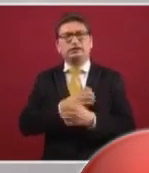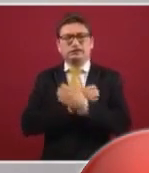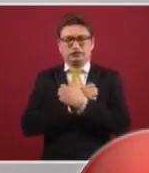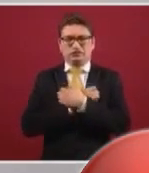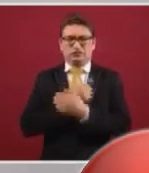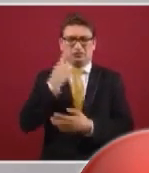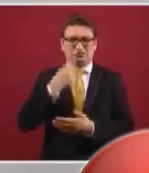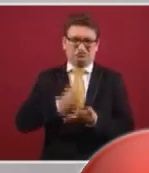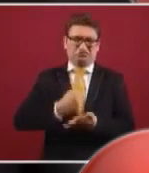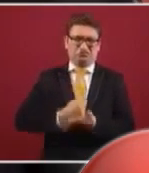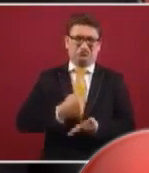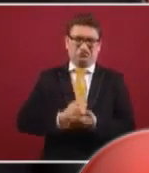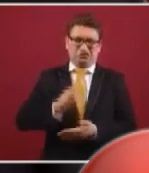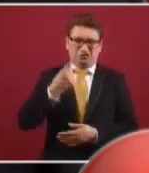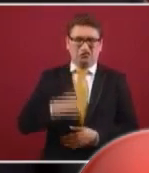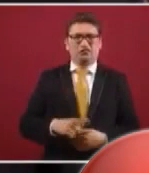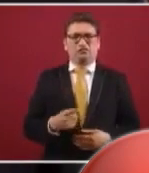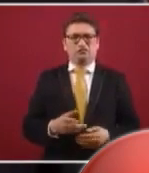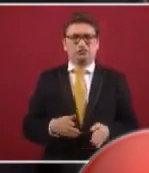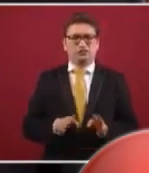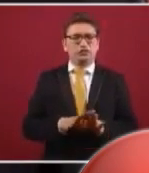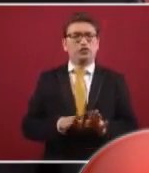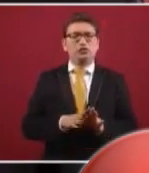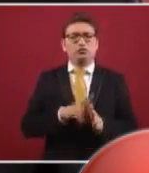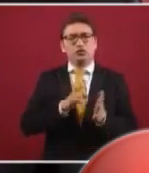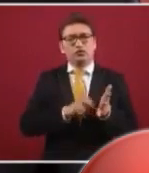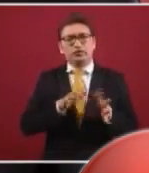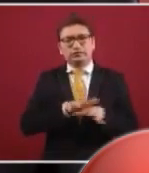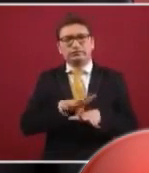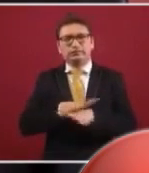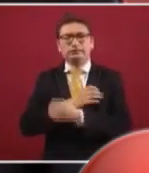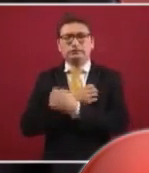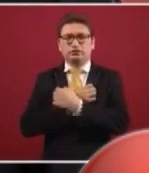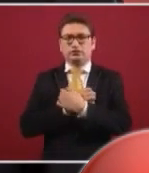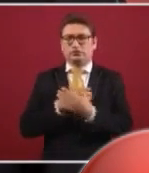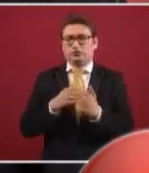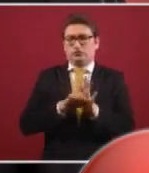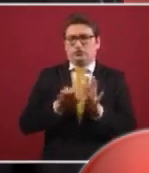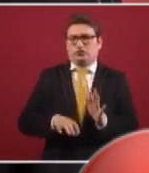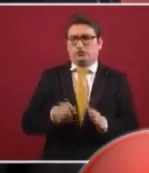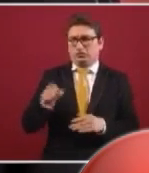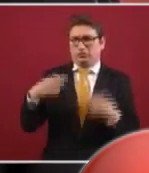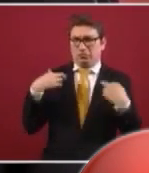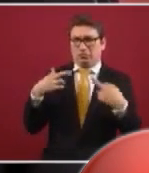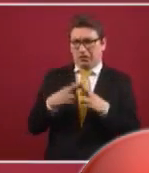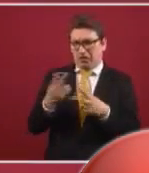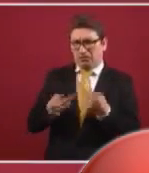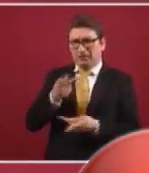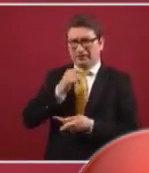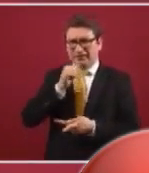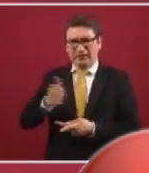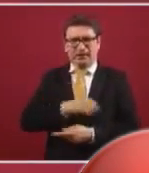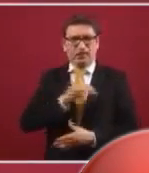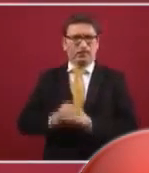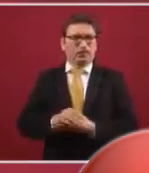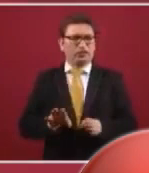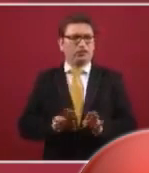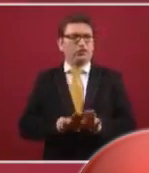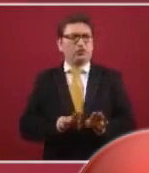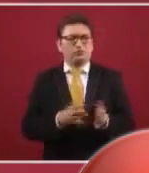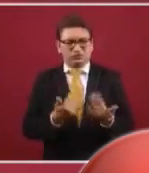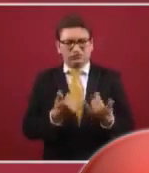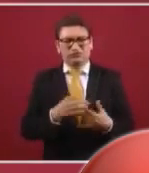fuerza. ¿Cómo se lleva a cabo una reforma educativa sin los maestros? Que alguien me